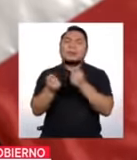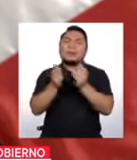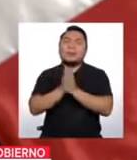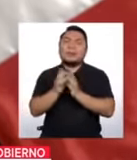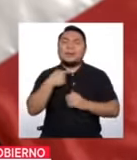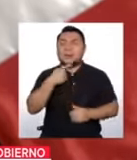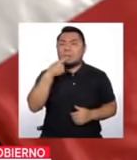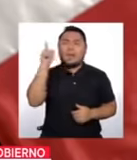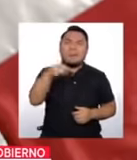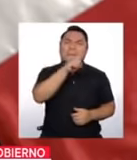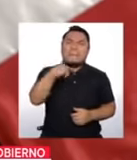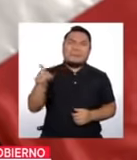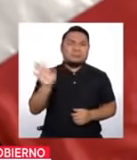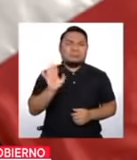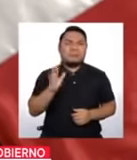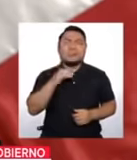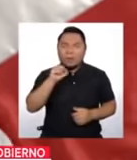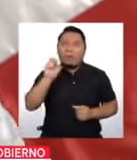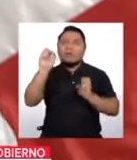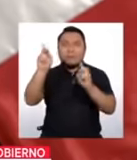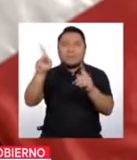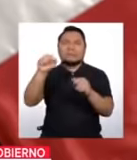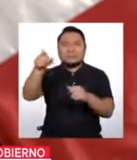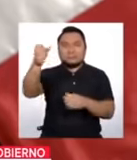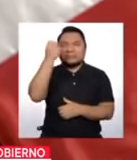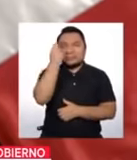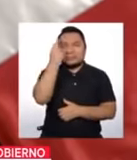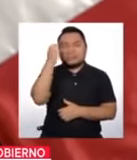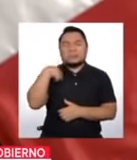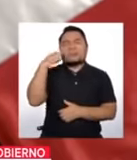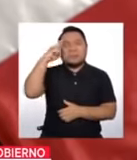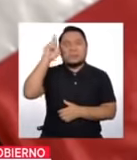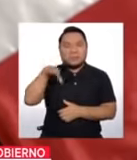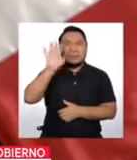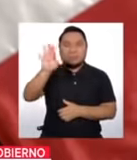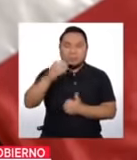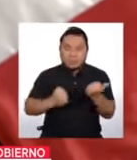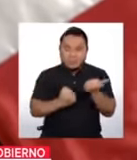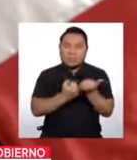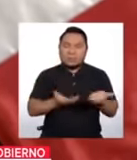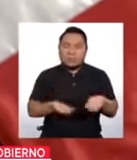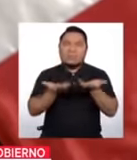vamos a darle espalda a Lambayeque. Vamos a estar ahí presentes y a pesar de lo complejo que es la situación en